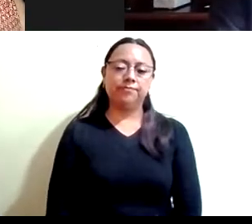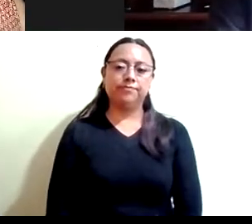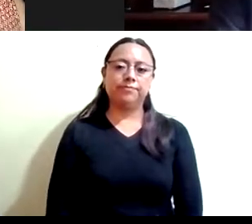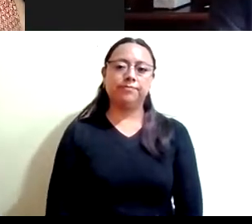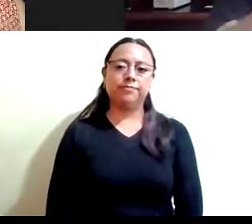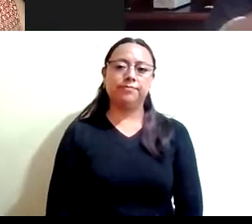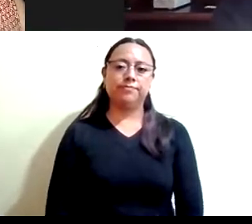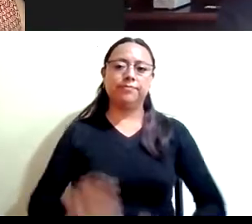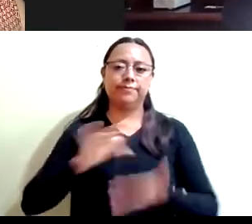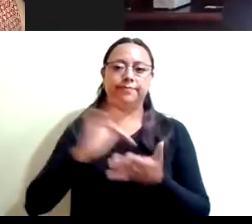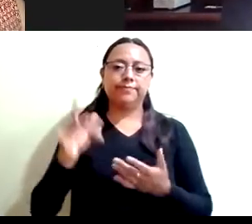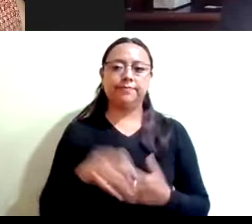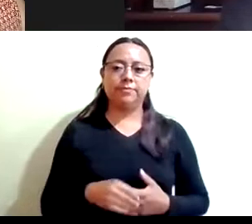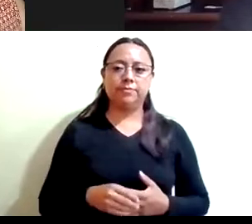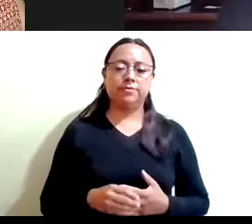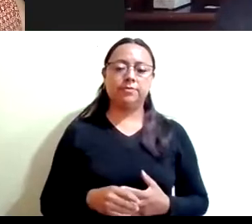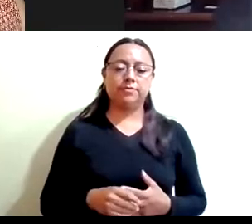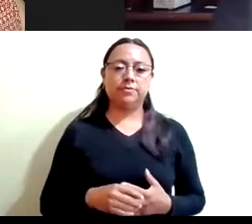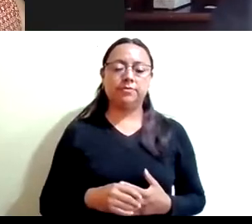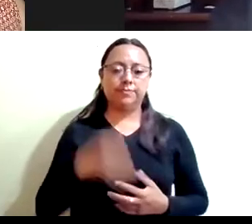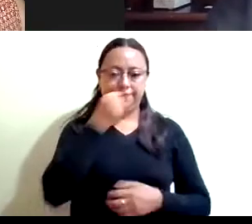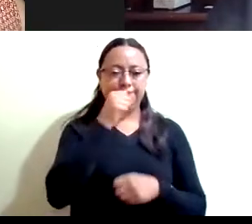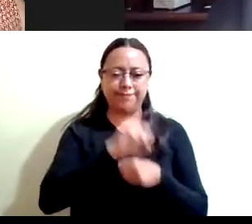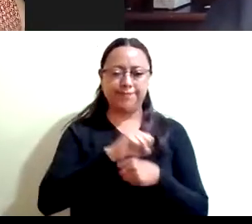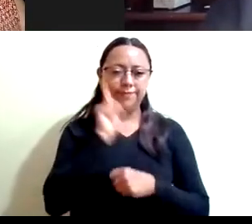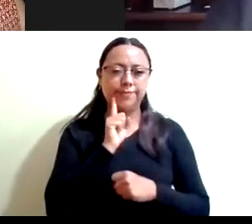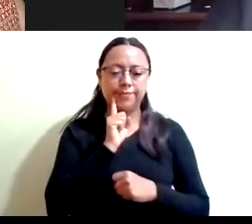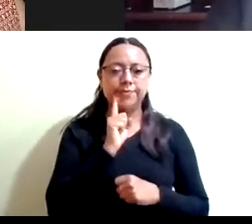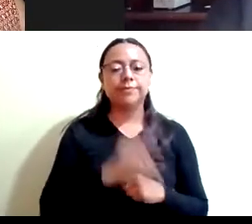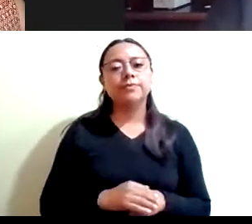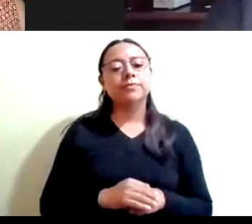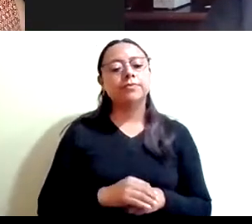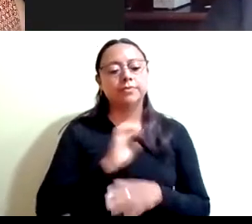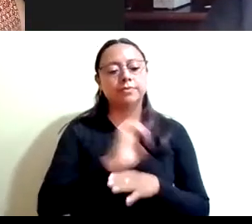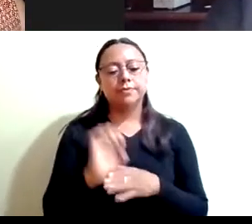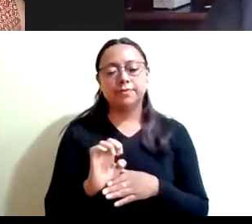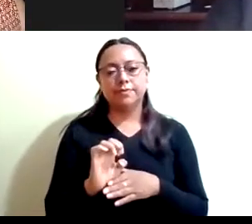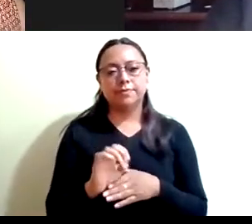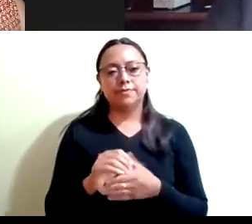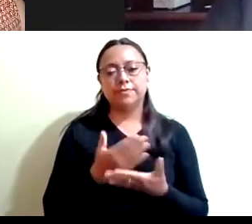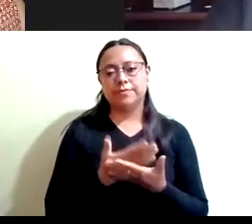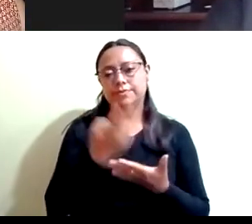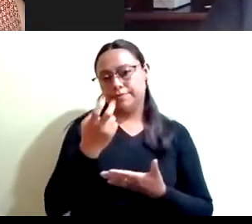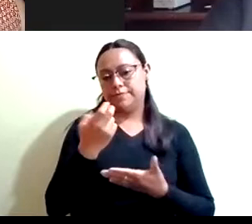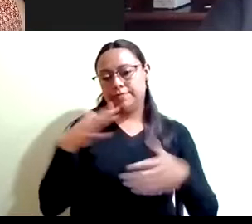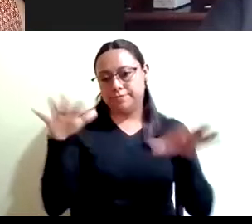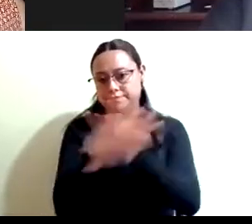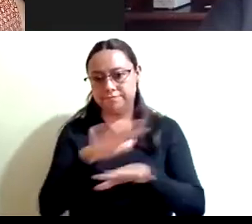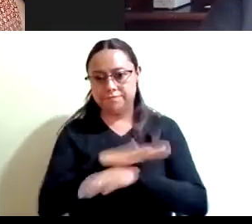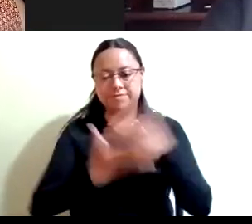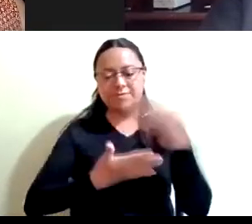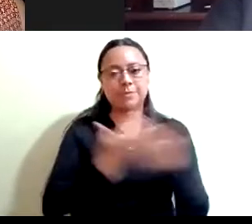Gracias. Gracias, secretaria. Una vez que han sido rechazadas las modificaciones